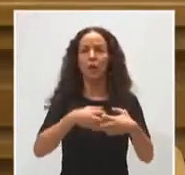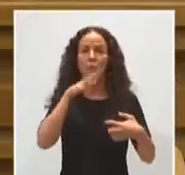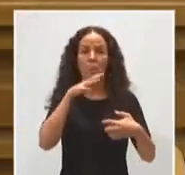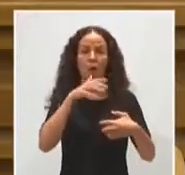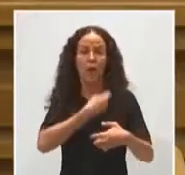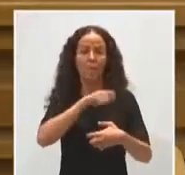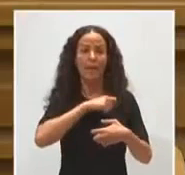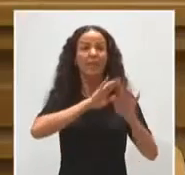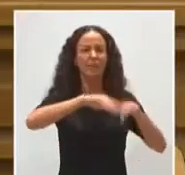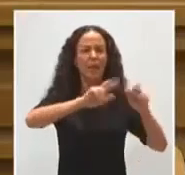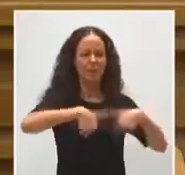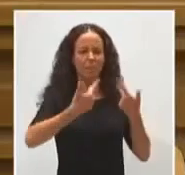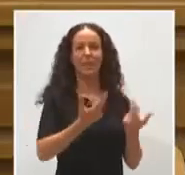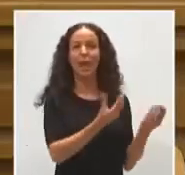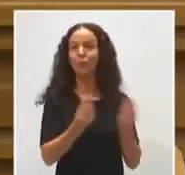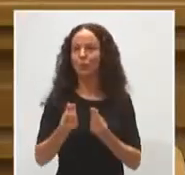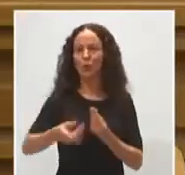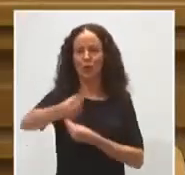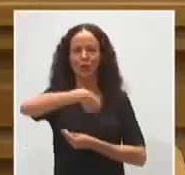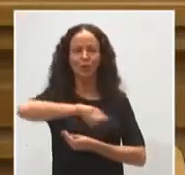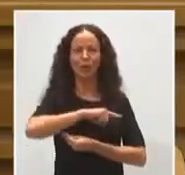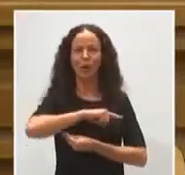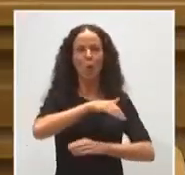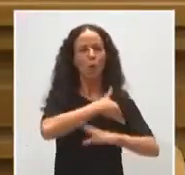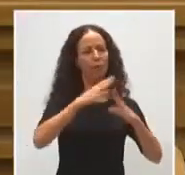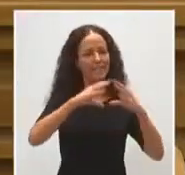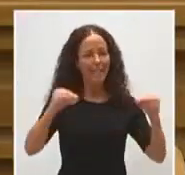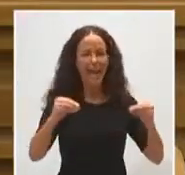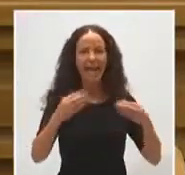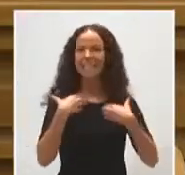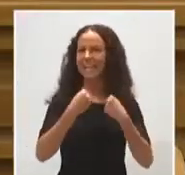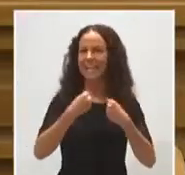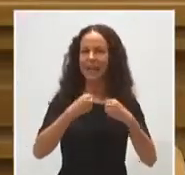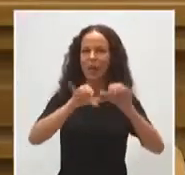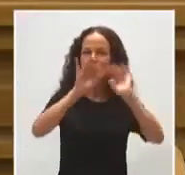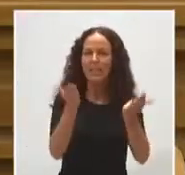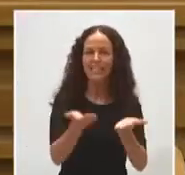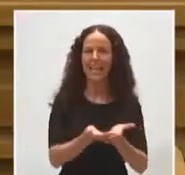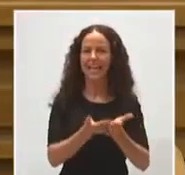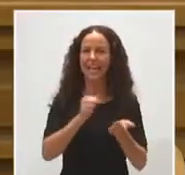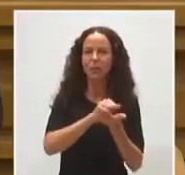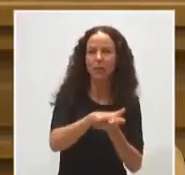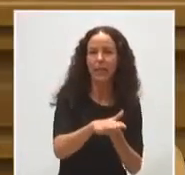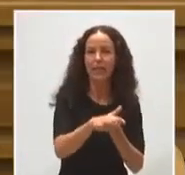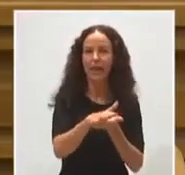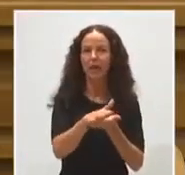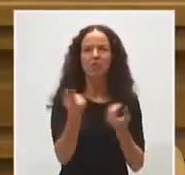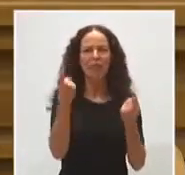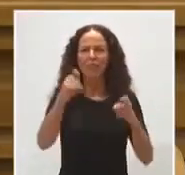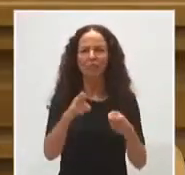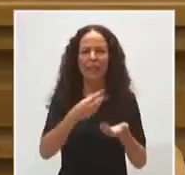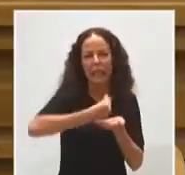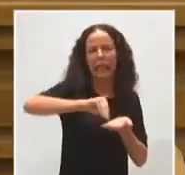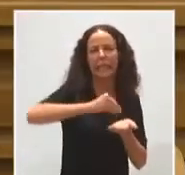estamos aquí tener universidad nos han permitido tener sanidad universal y gratuita sin necesidad de ir con la tarjeta de crédito en la boca